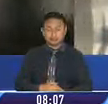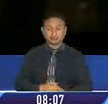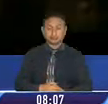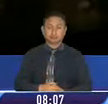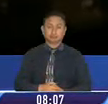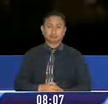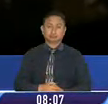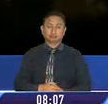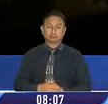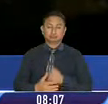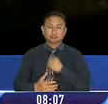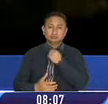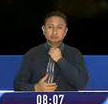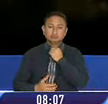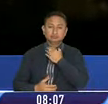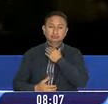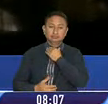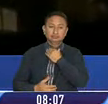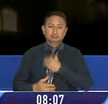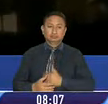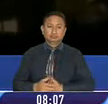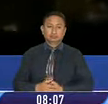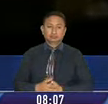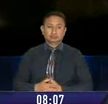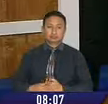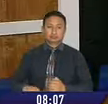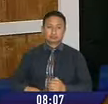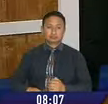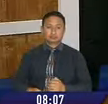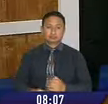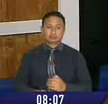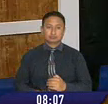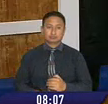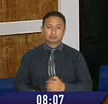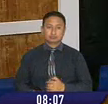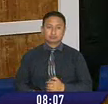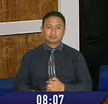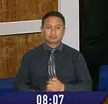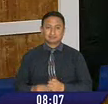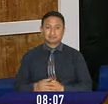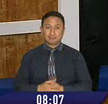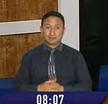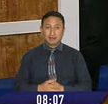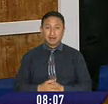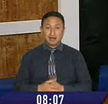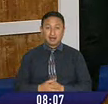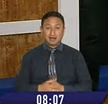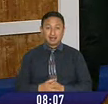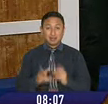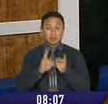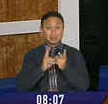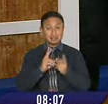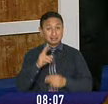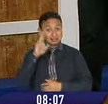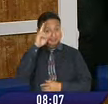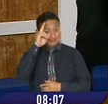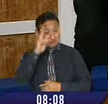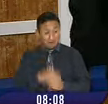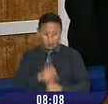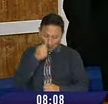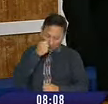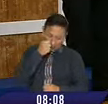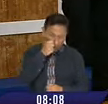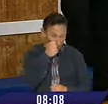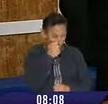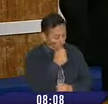oficial, informó Ismenia Solórzano. Vecino sapo ahí, echando ojo, ¿eh?